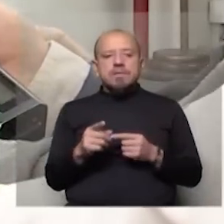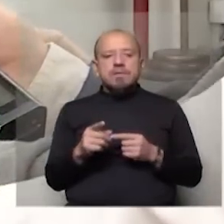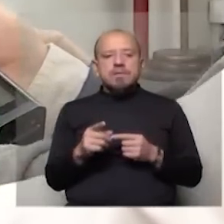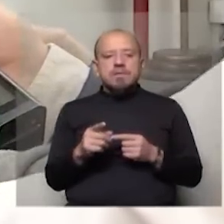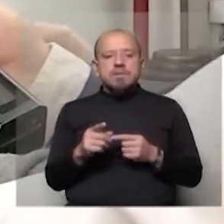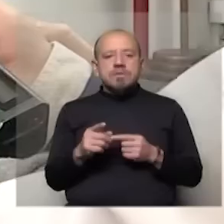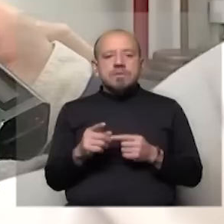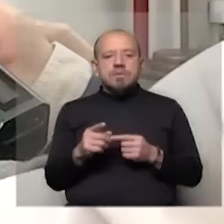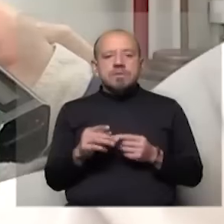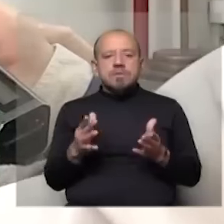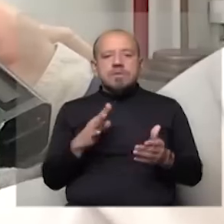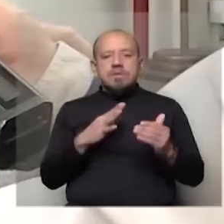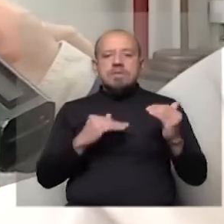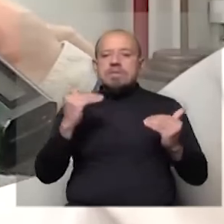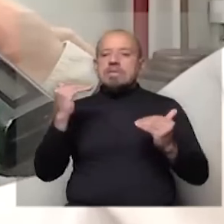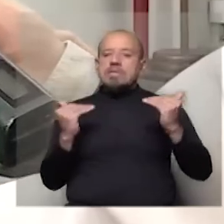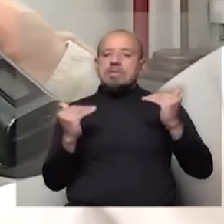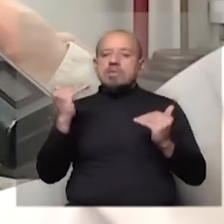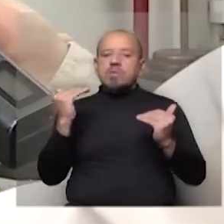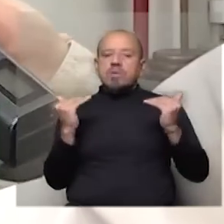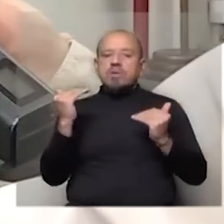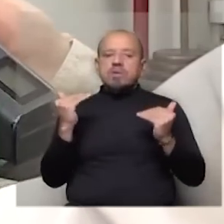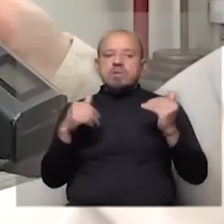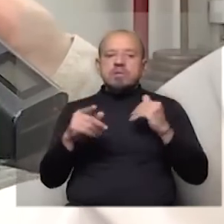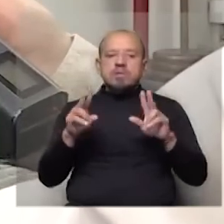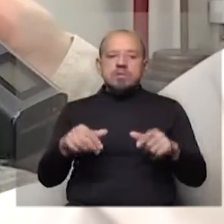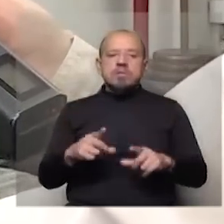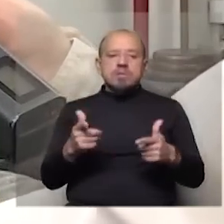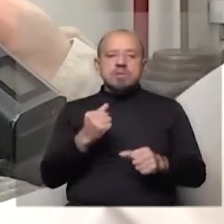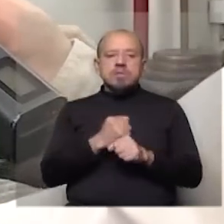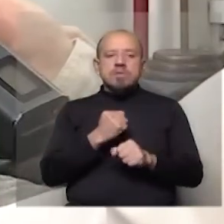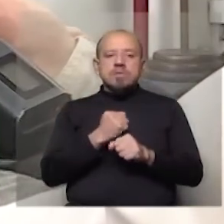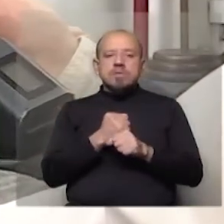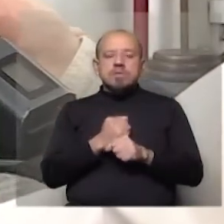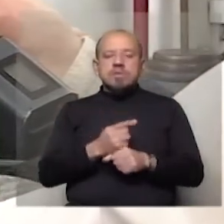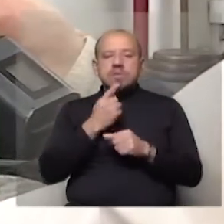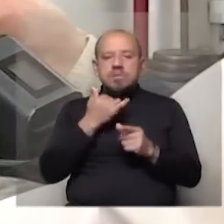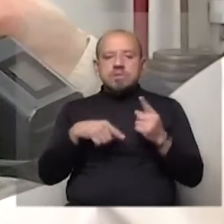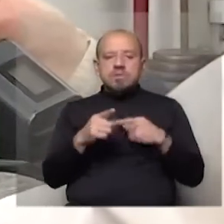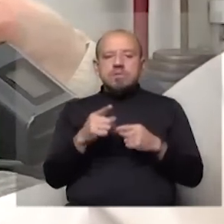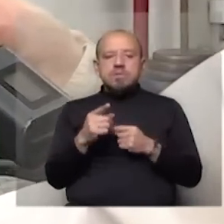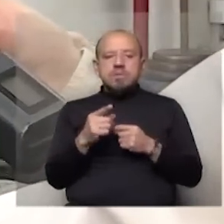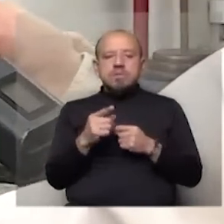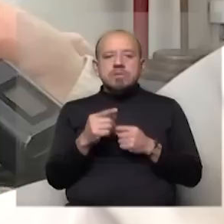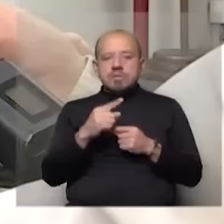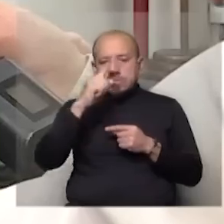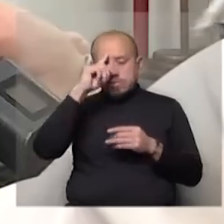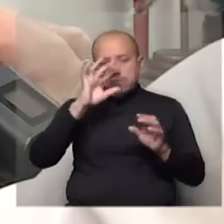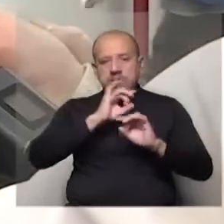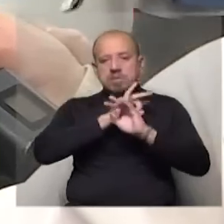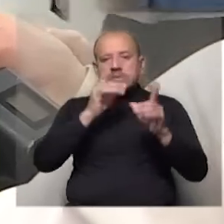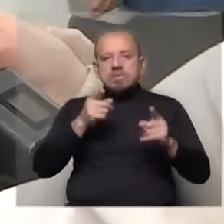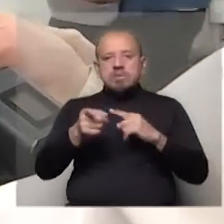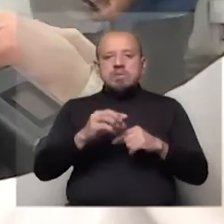digamos desigualdades en el en la magnitud del desempleo que por ejemplo para decirlo de una manera más clara en el